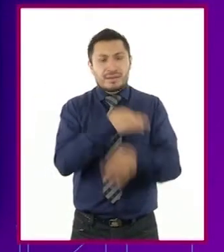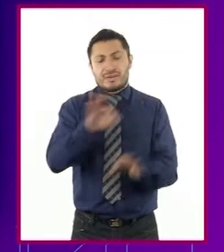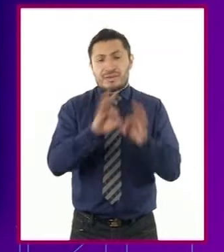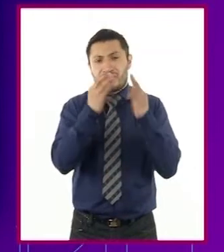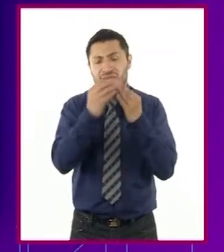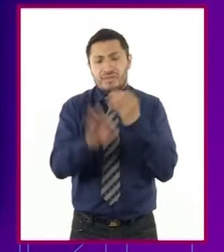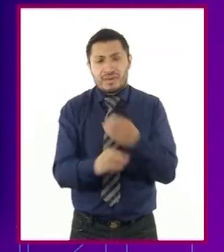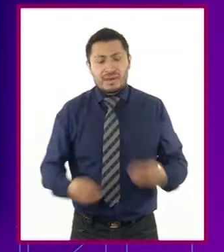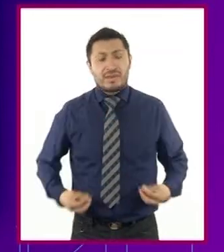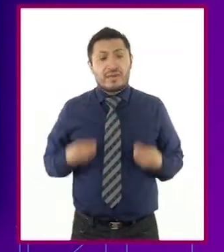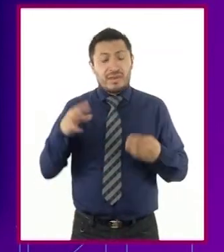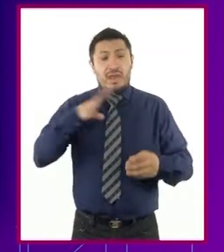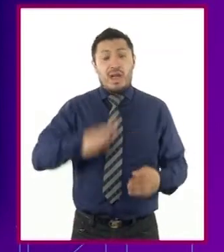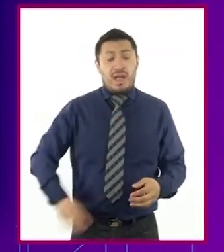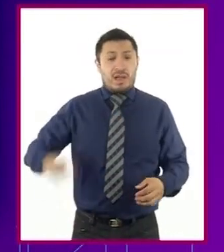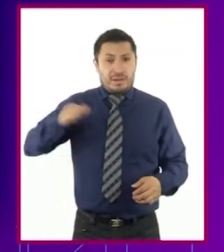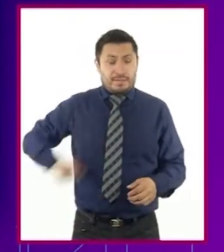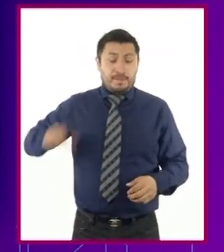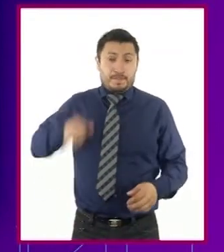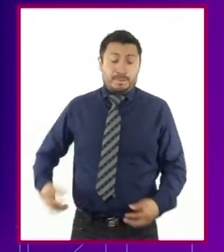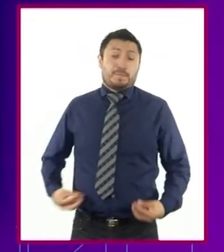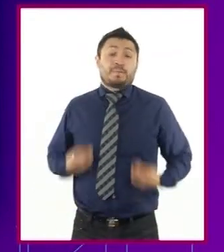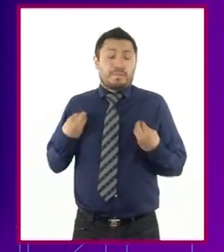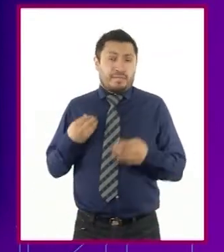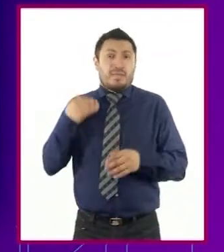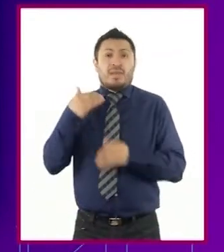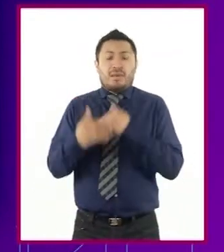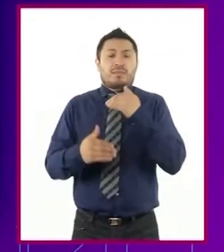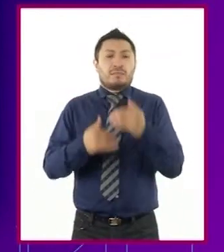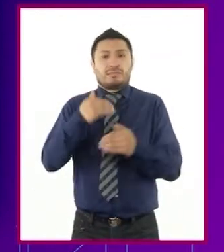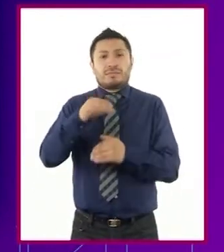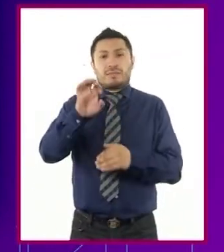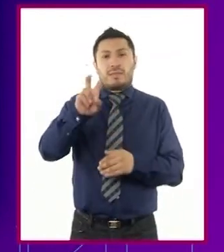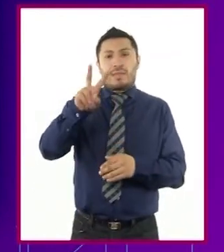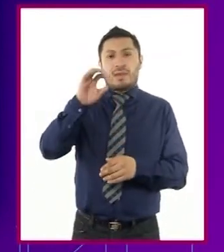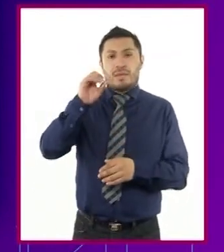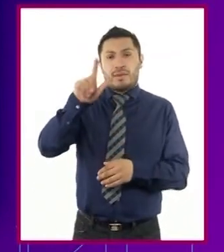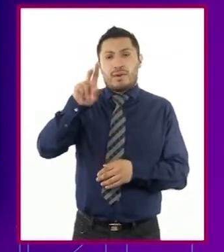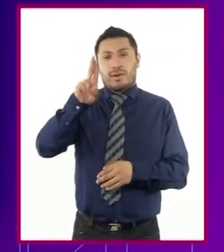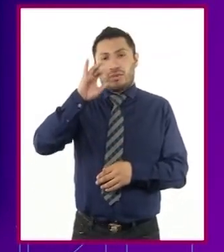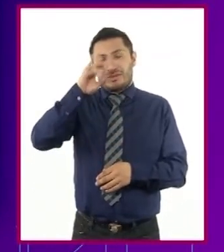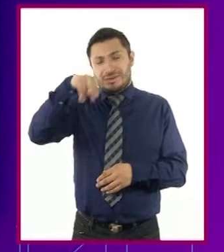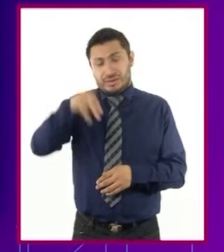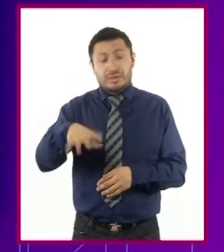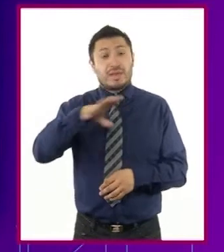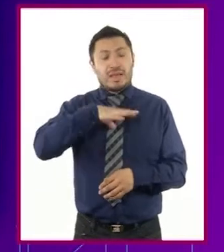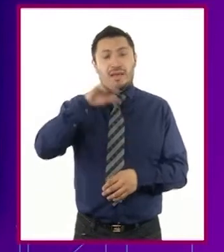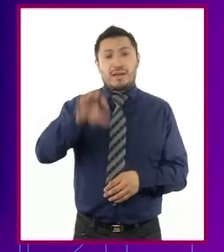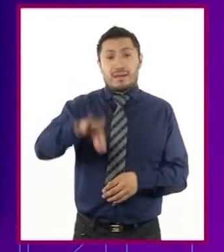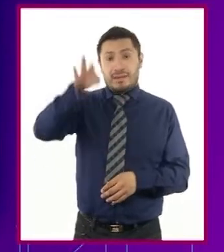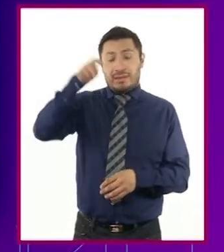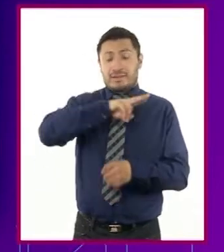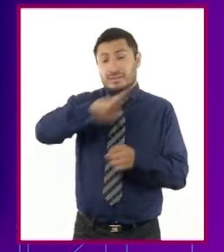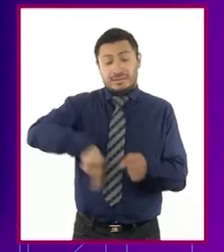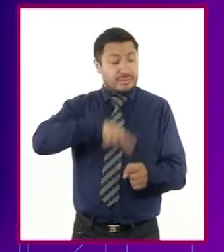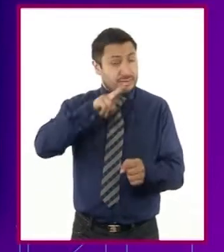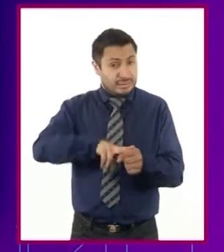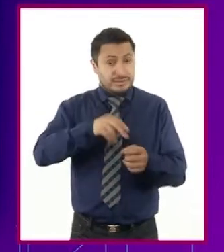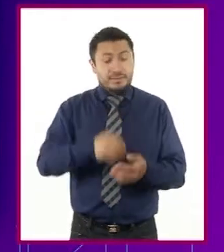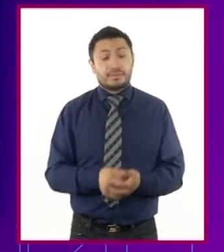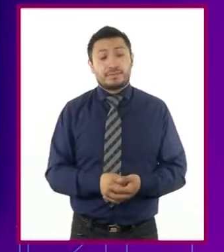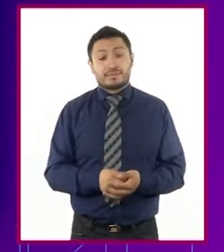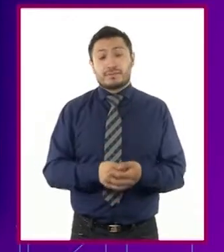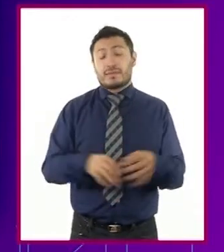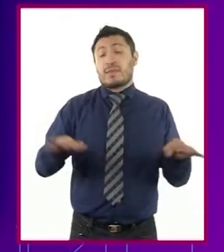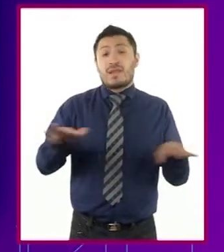ancestros comunes y que las especies evolucionan por un proceso que llamó selección natural. La